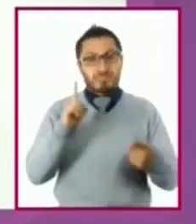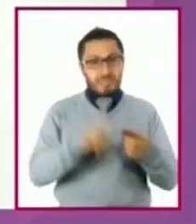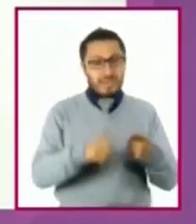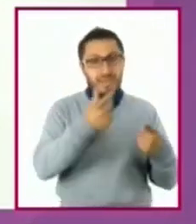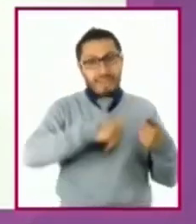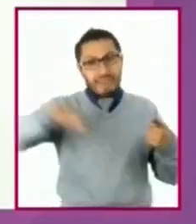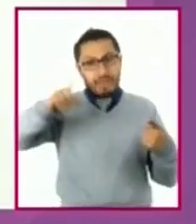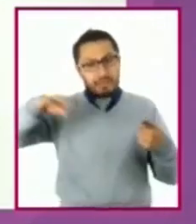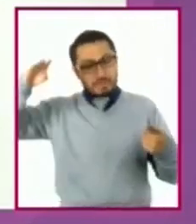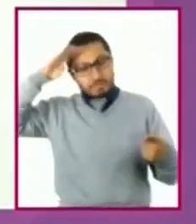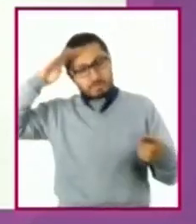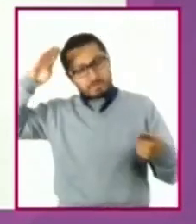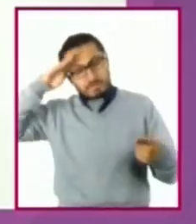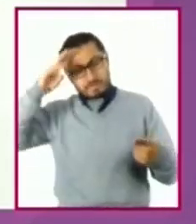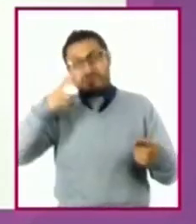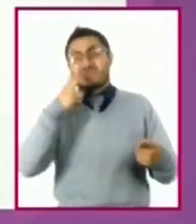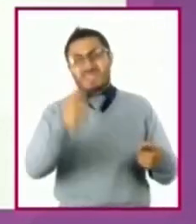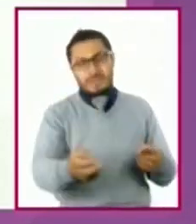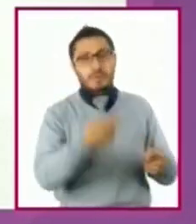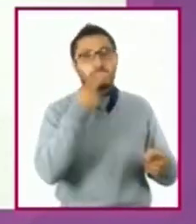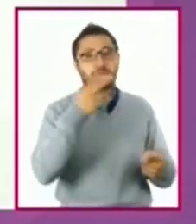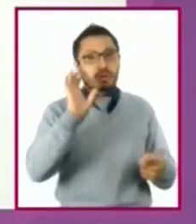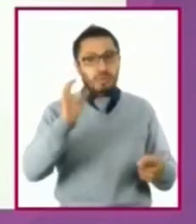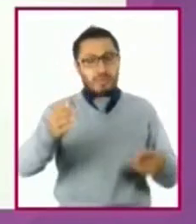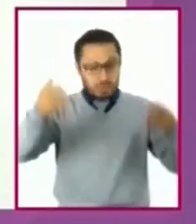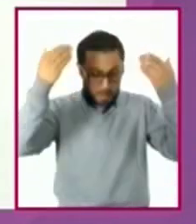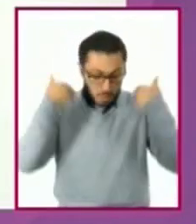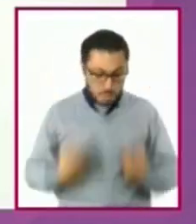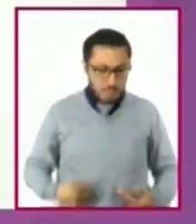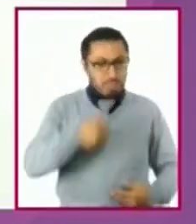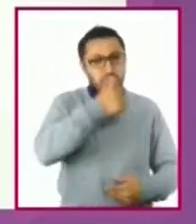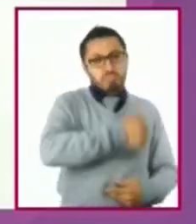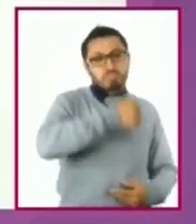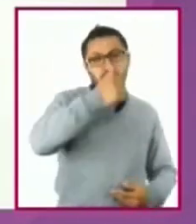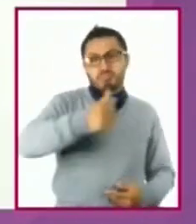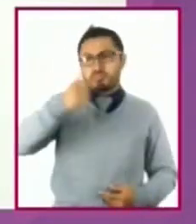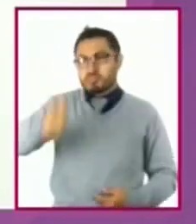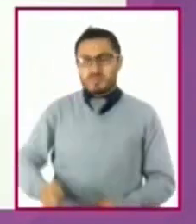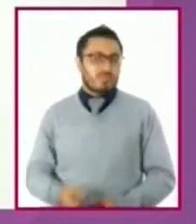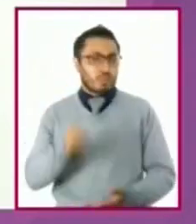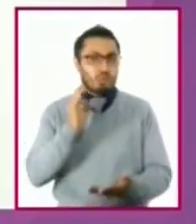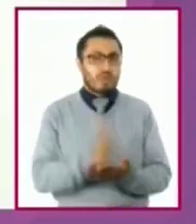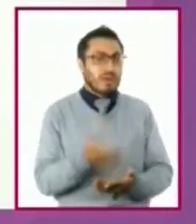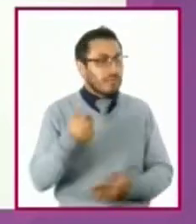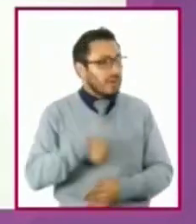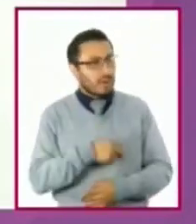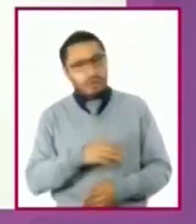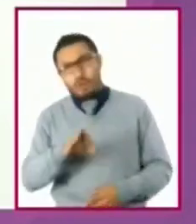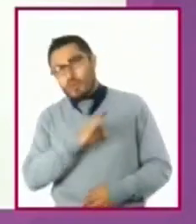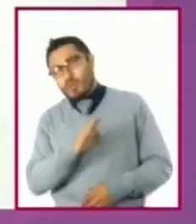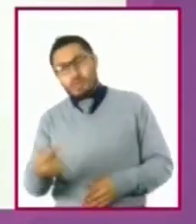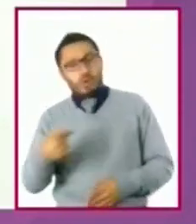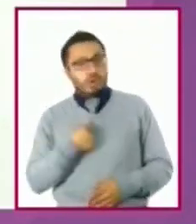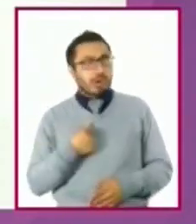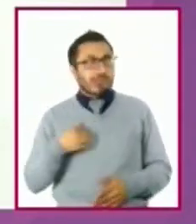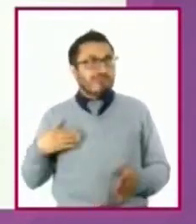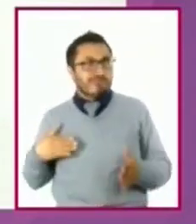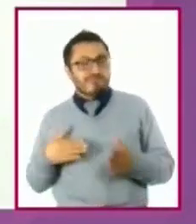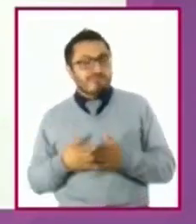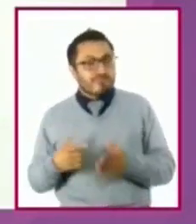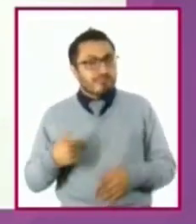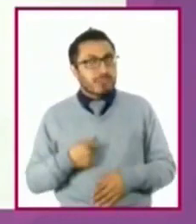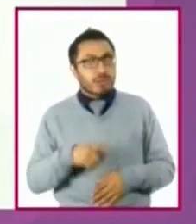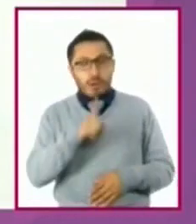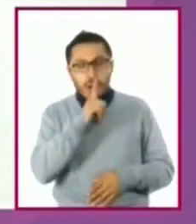pensamiento es la que se ejerce en un nivel personal. Solo nosotros podemos limitarla tratando de no pensar o creer en